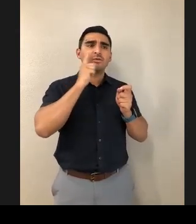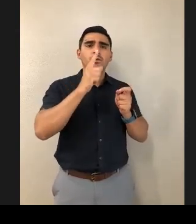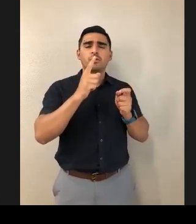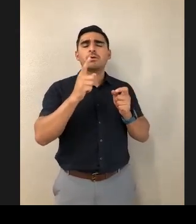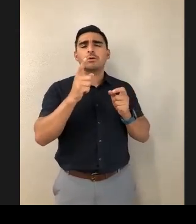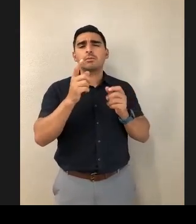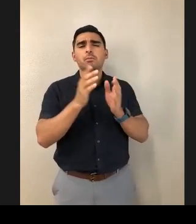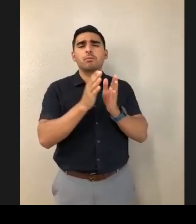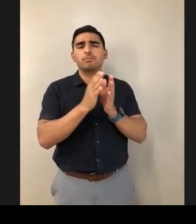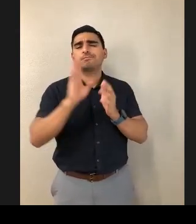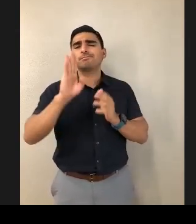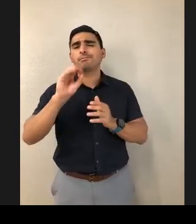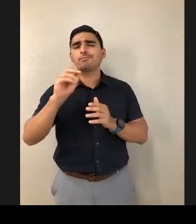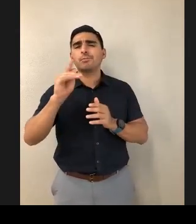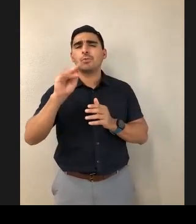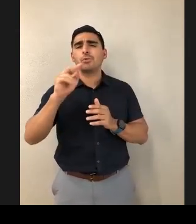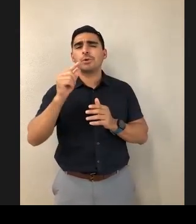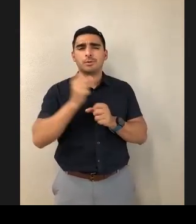producción,